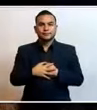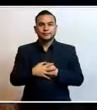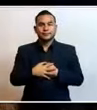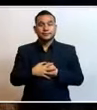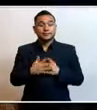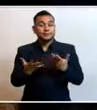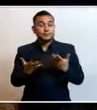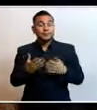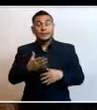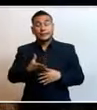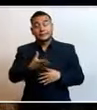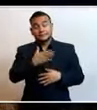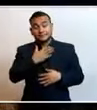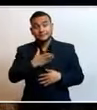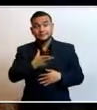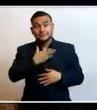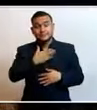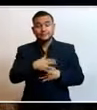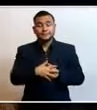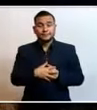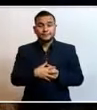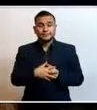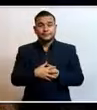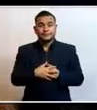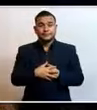Y es duro porque